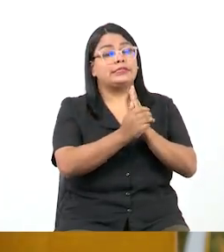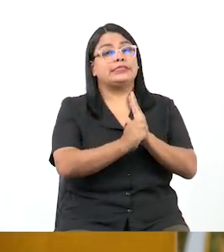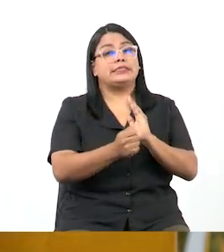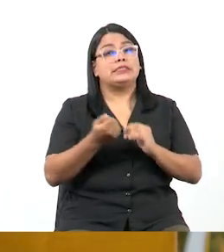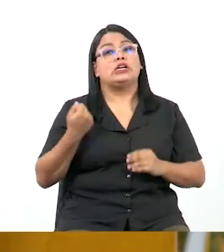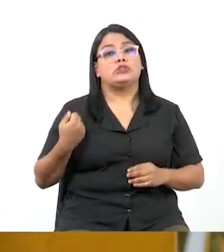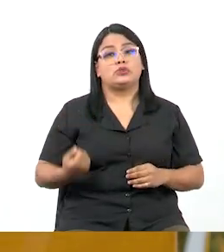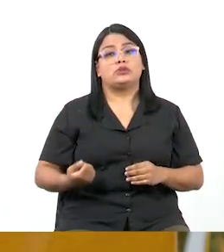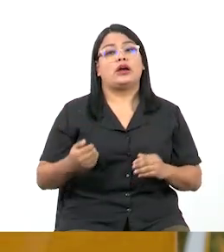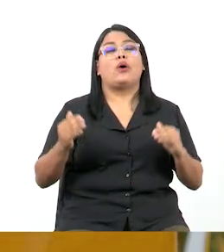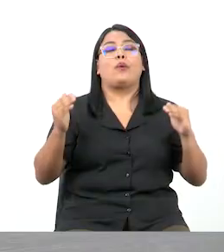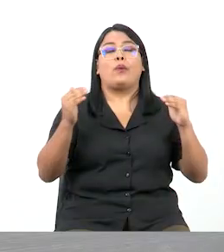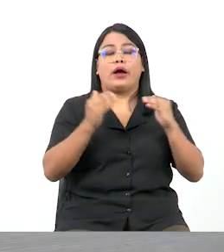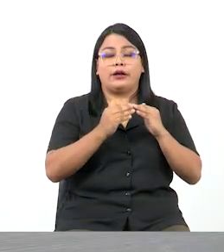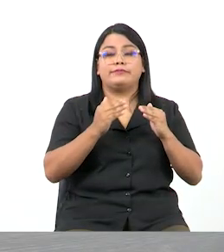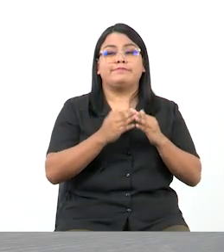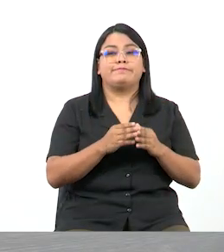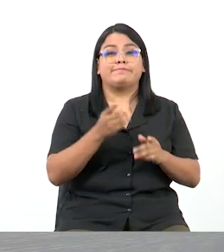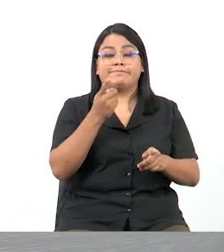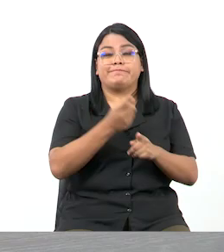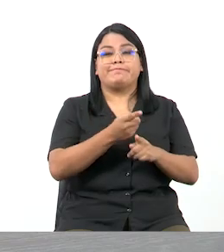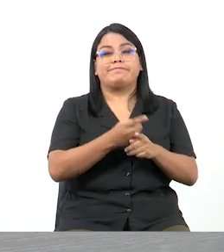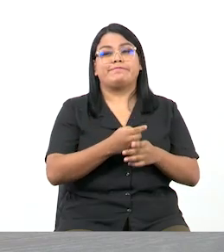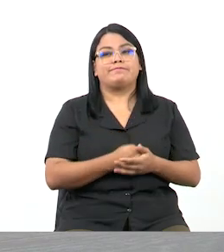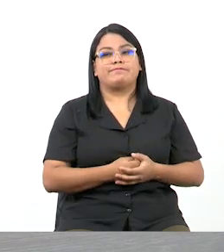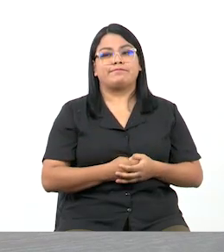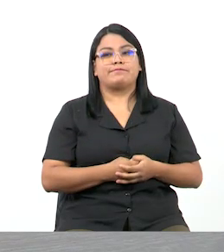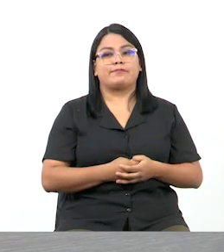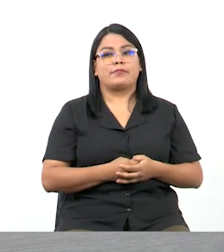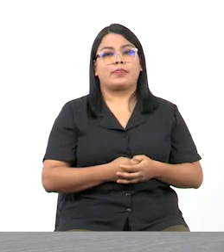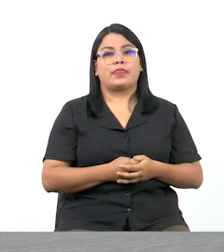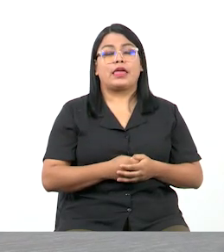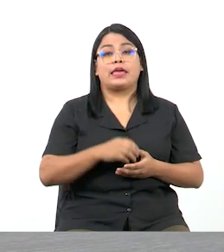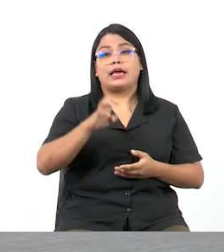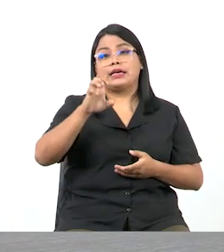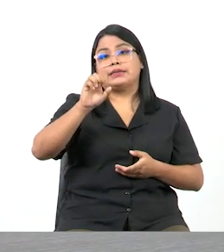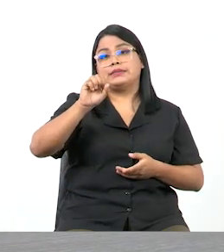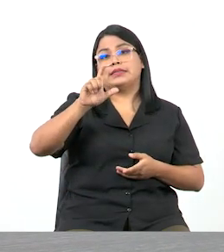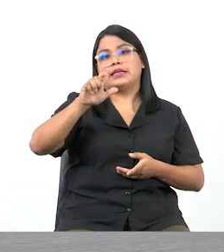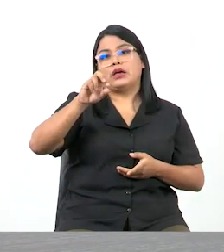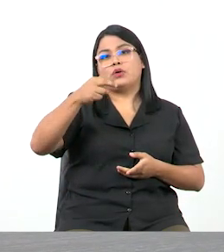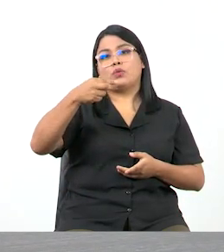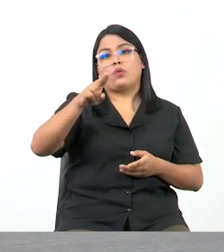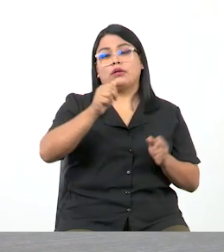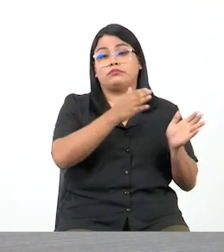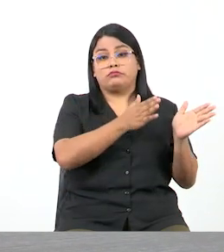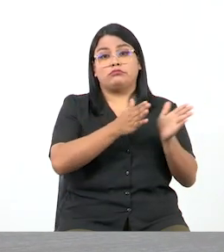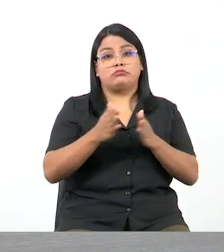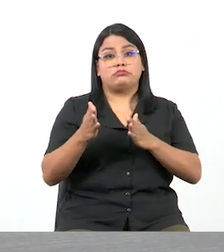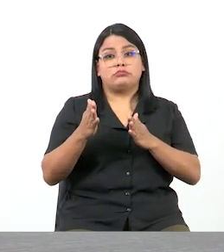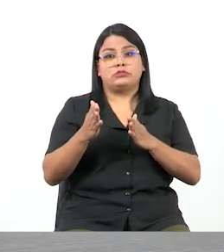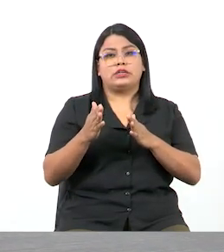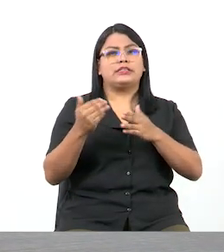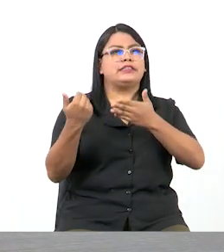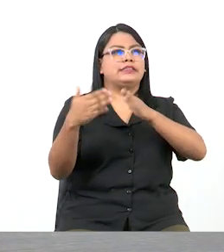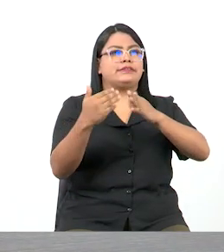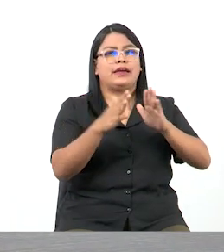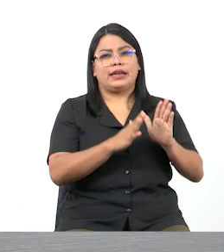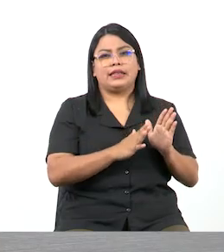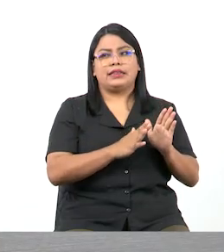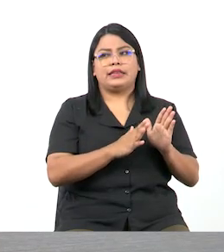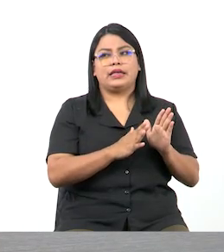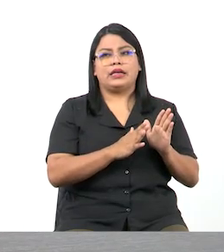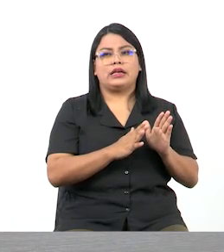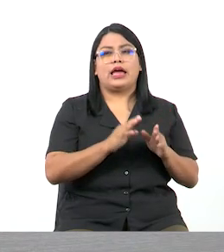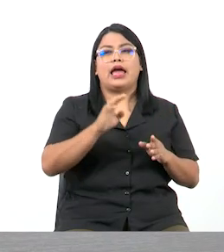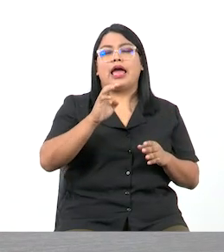enseñanza y aprendizaje. Así es, y en particular en ESLengua tenemos una estructura y tiene una serie